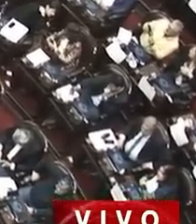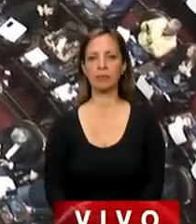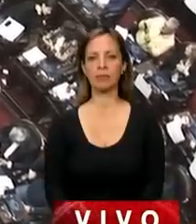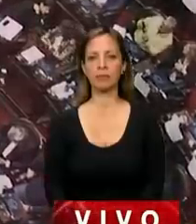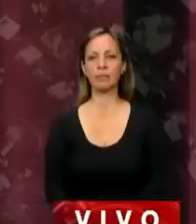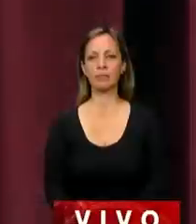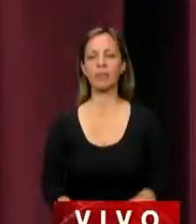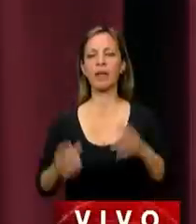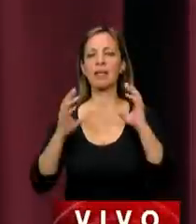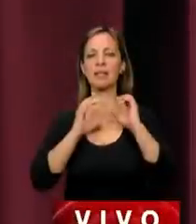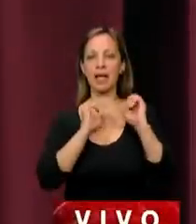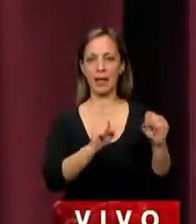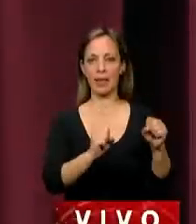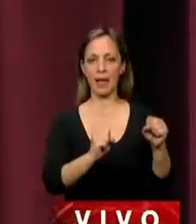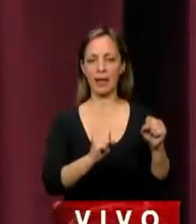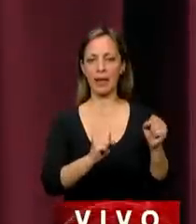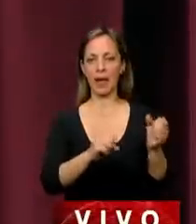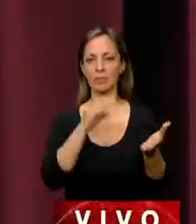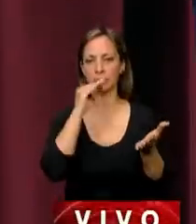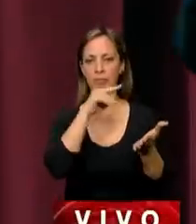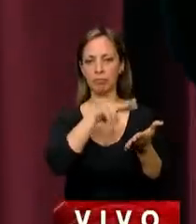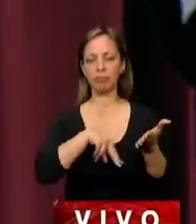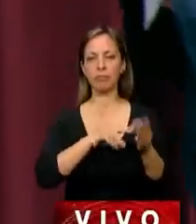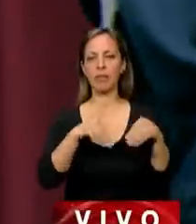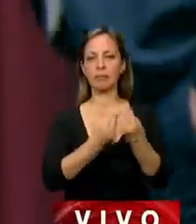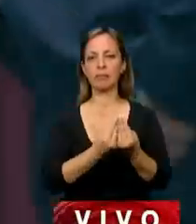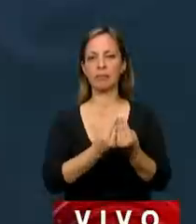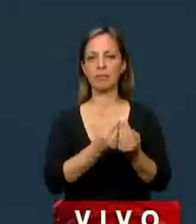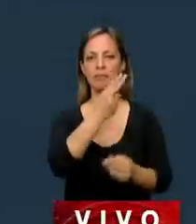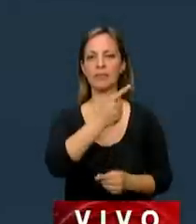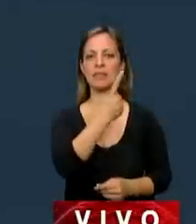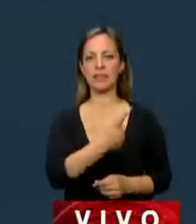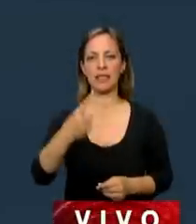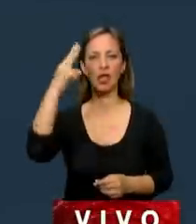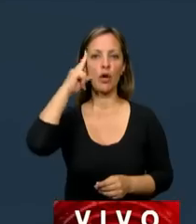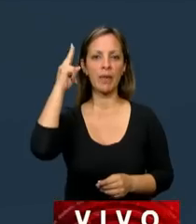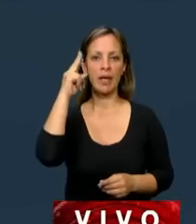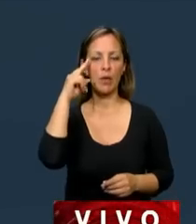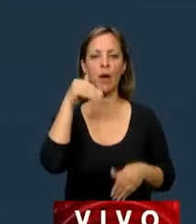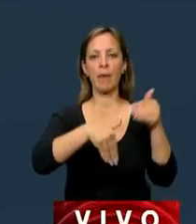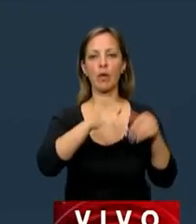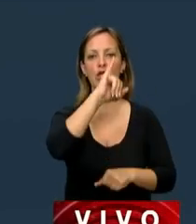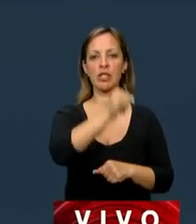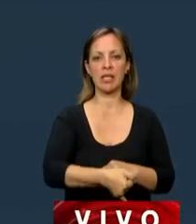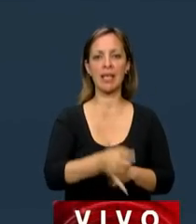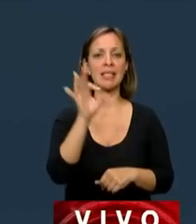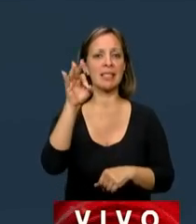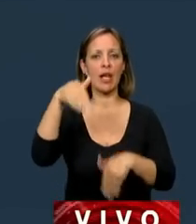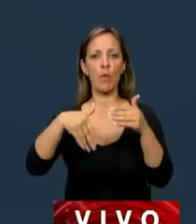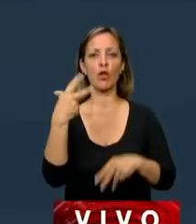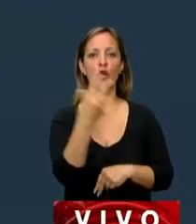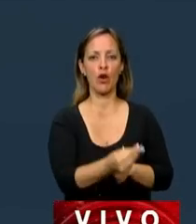por secretaría se dará lectura del resultado de la votación. 199 votos afirmativos, 0